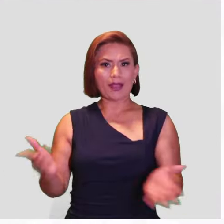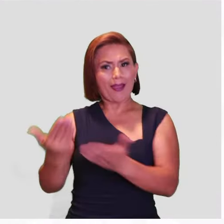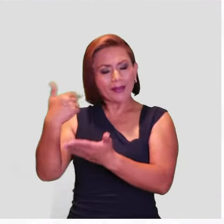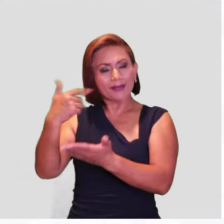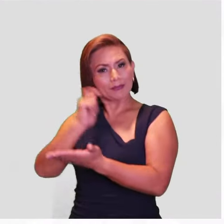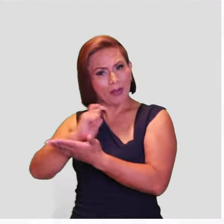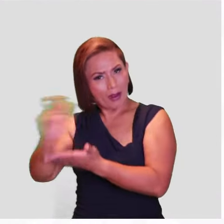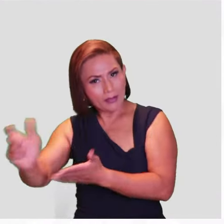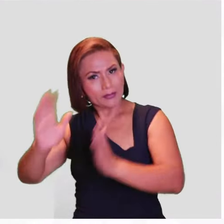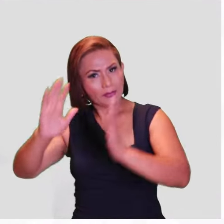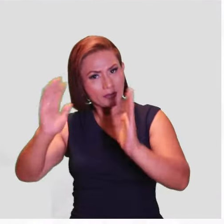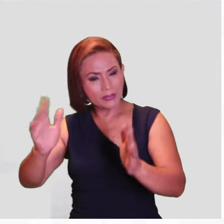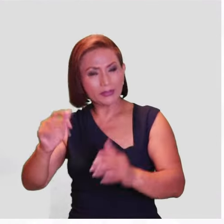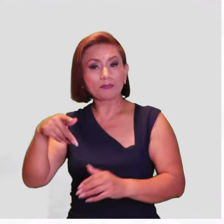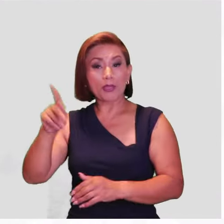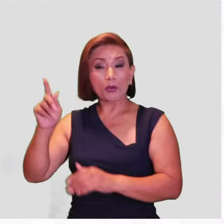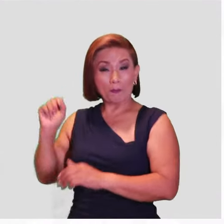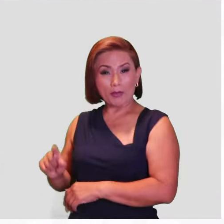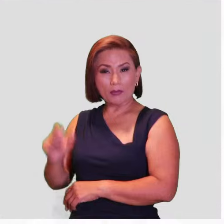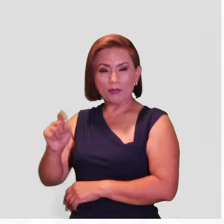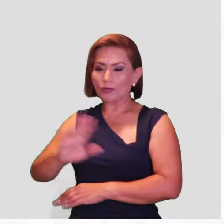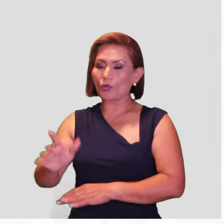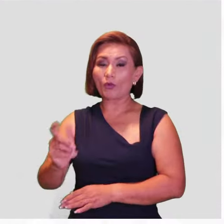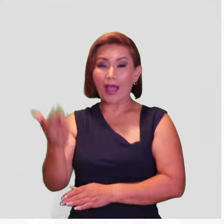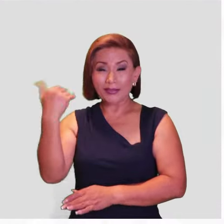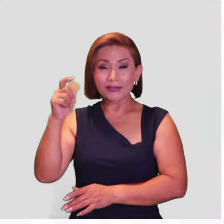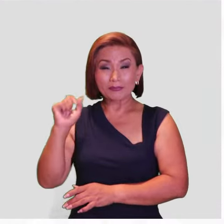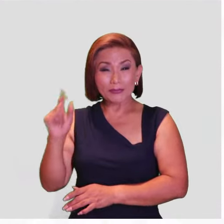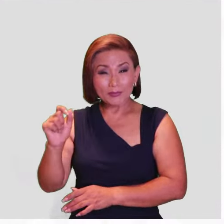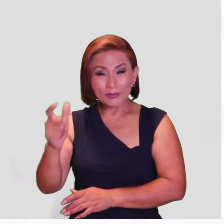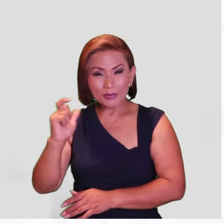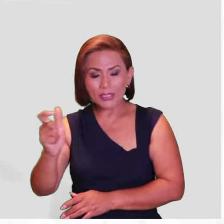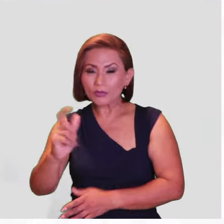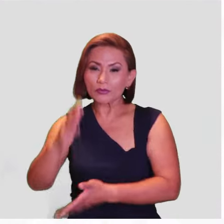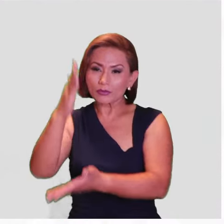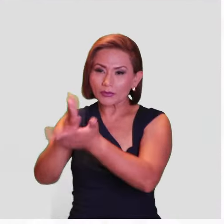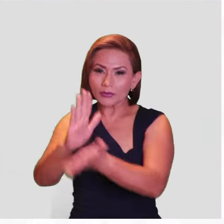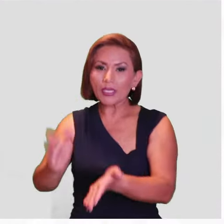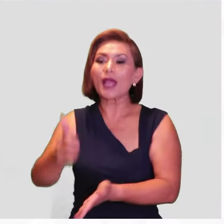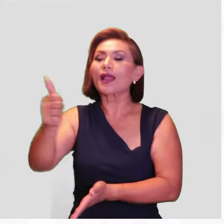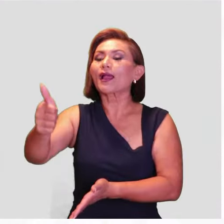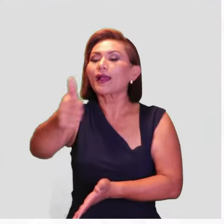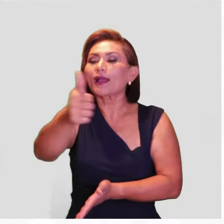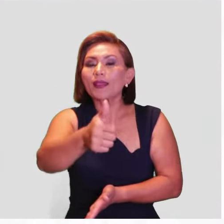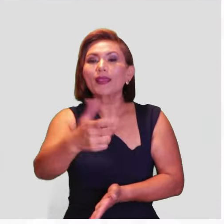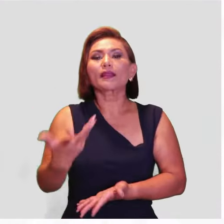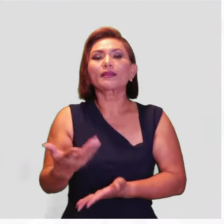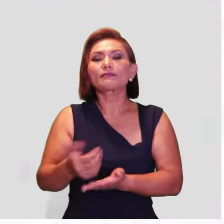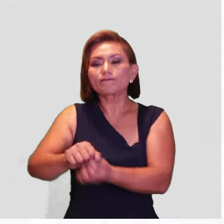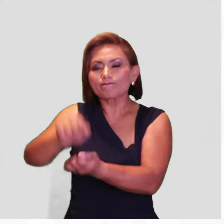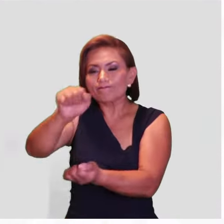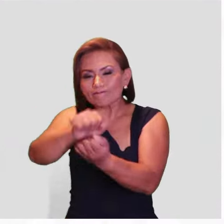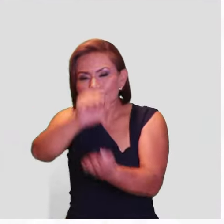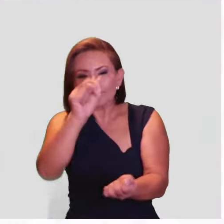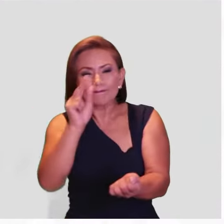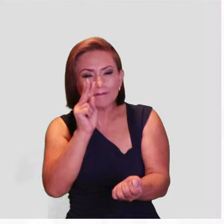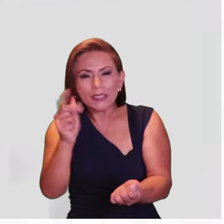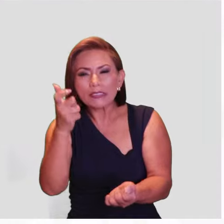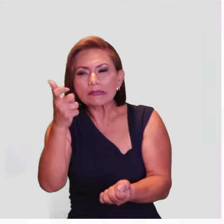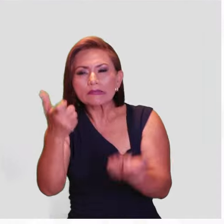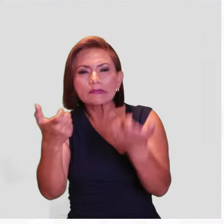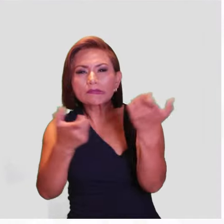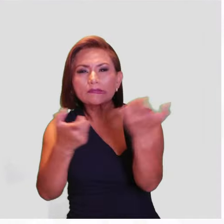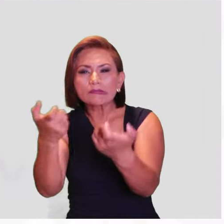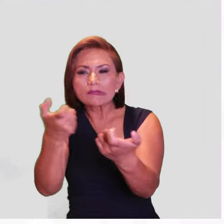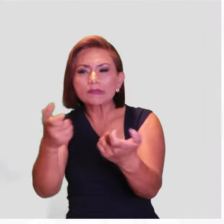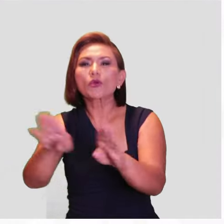pagaron. Y ahí hay que condonar. Hay que ver la economía de cada familia sanjuanense. Los